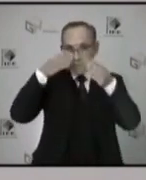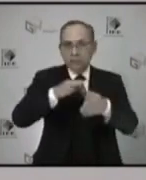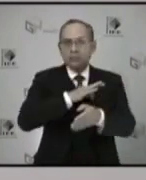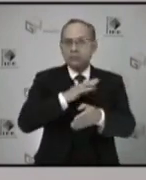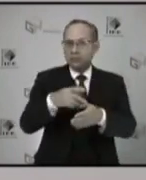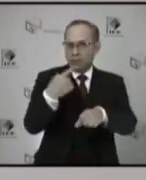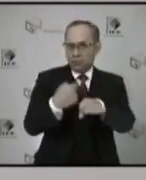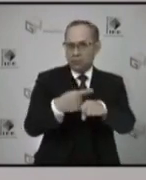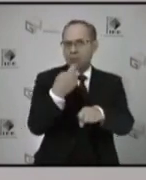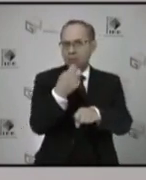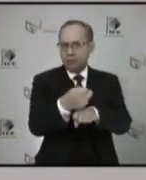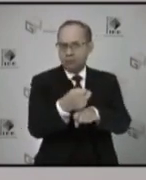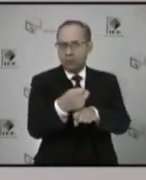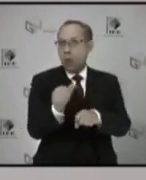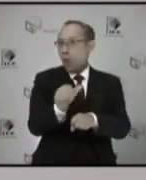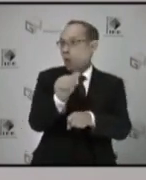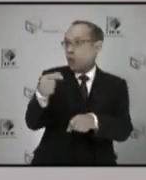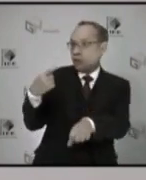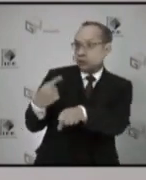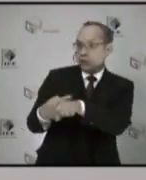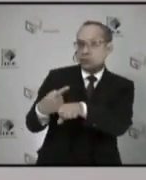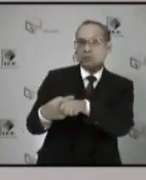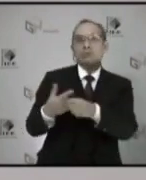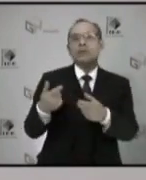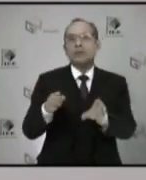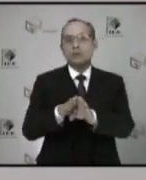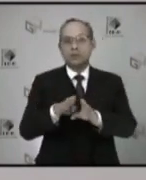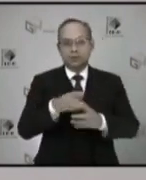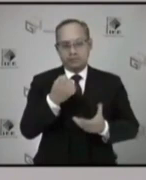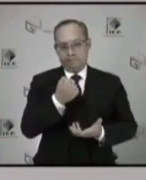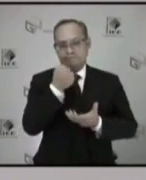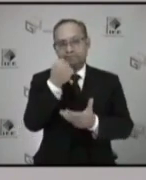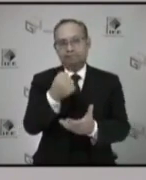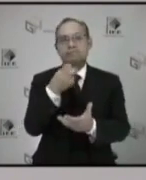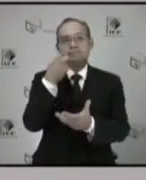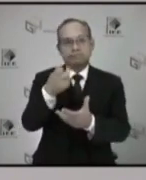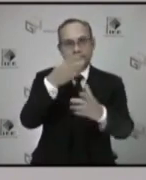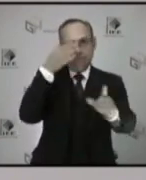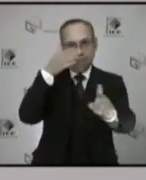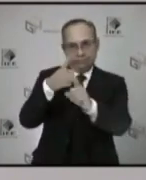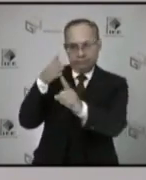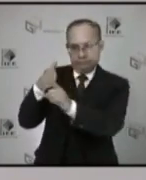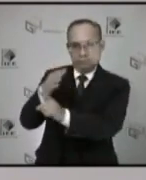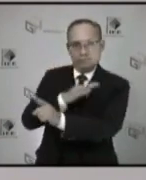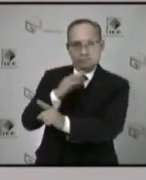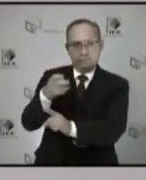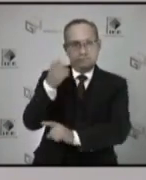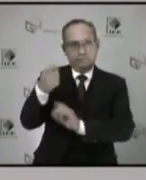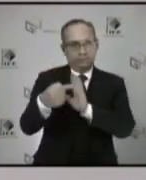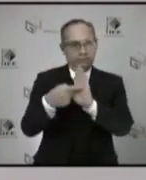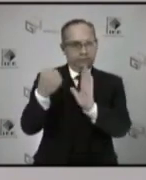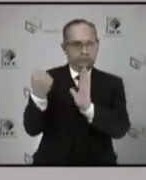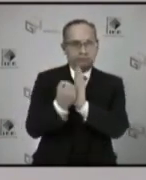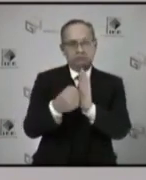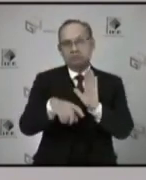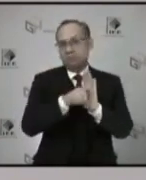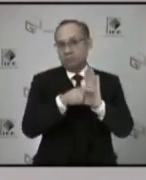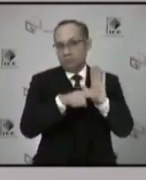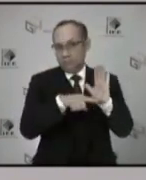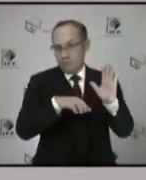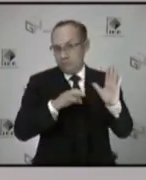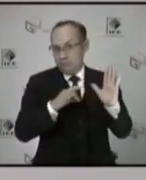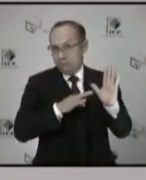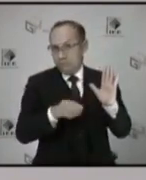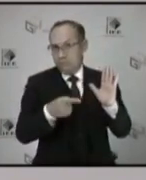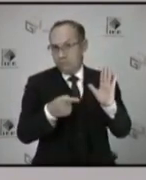enfermedades dedicando el recurso para lo que está etiquetado. Y les puedo decir, se los